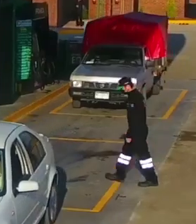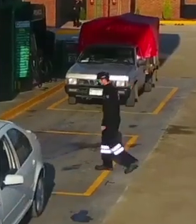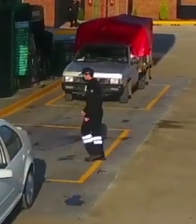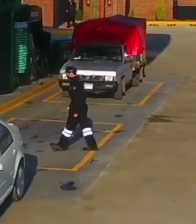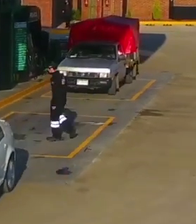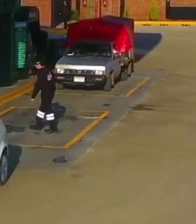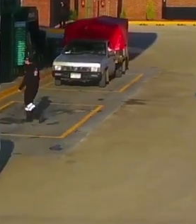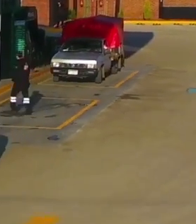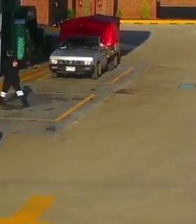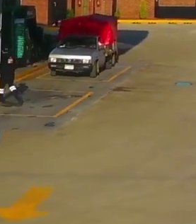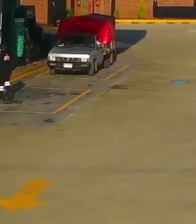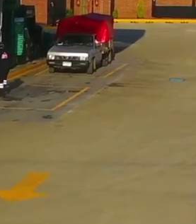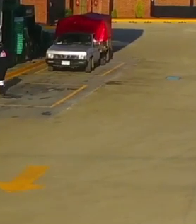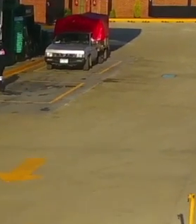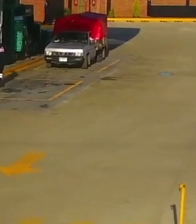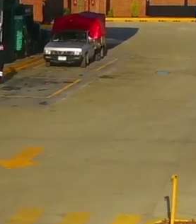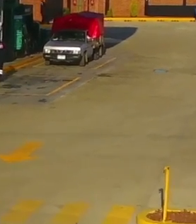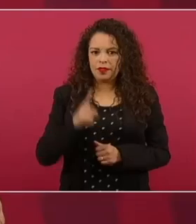de los mexicanos.